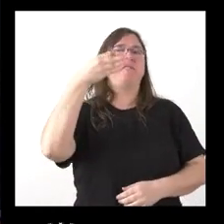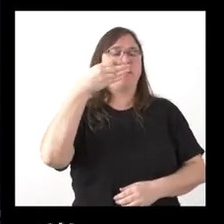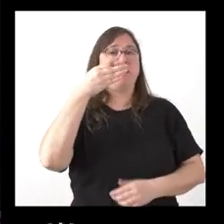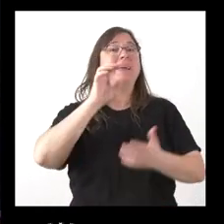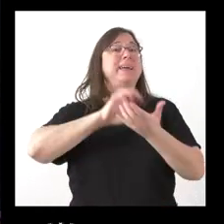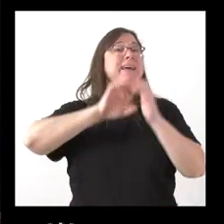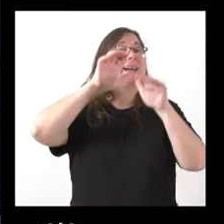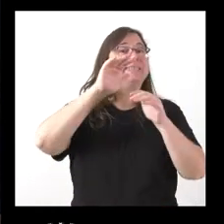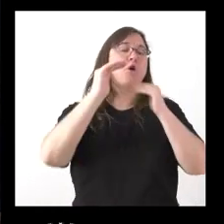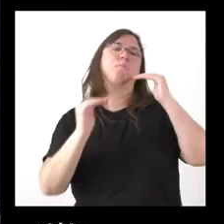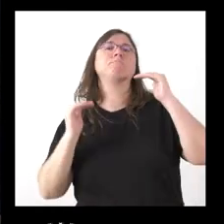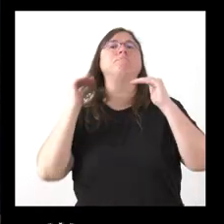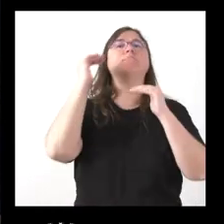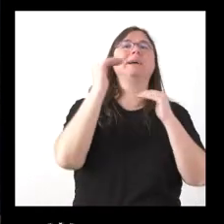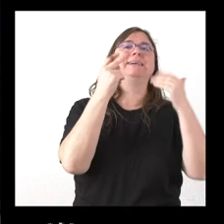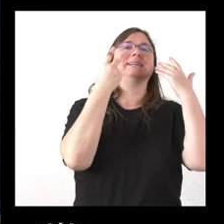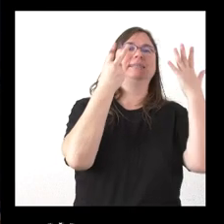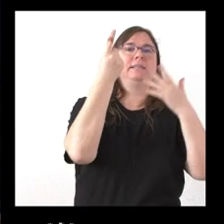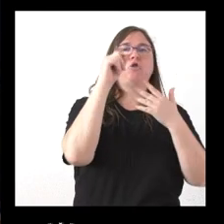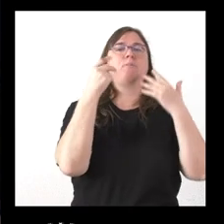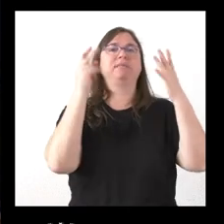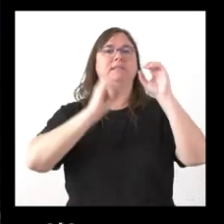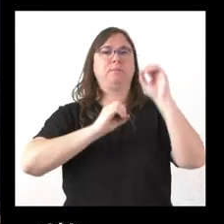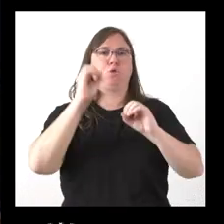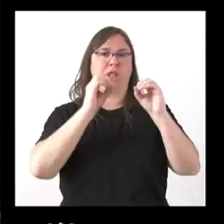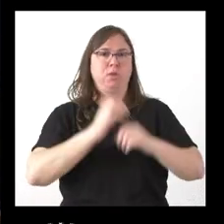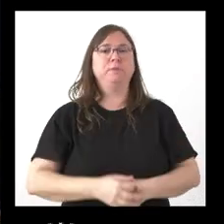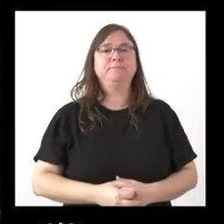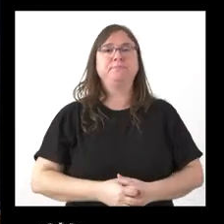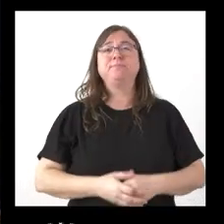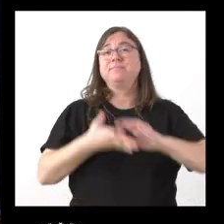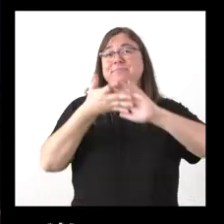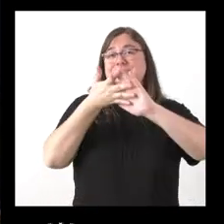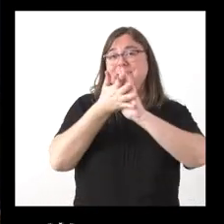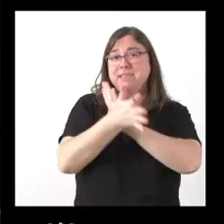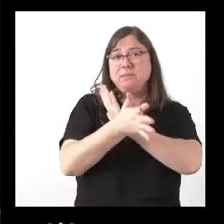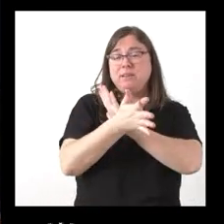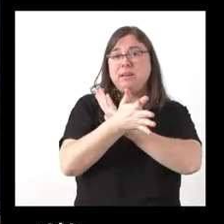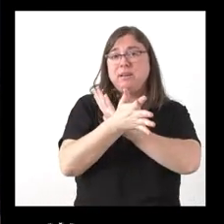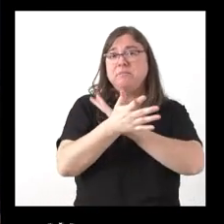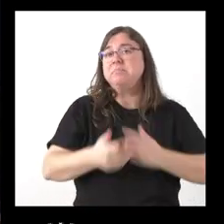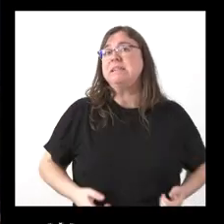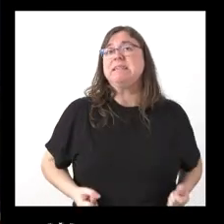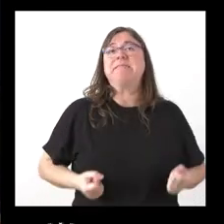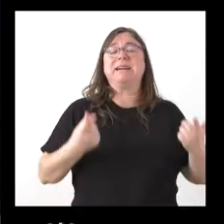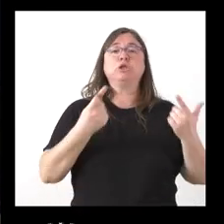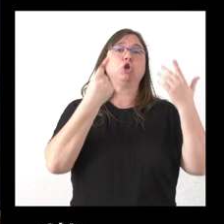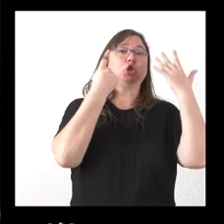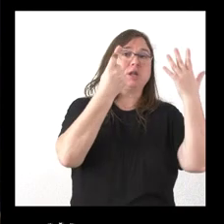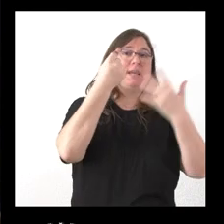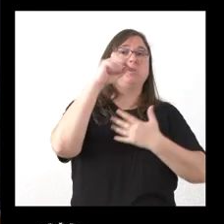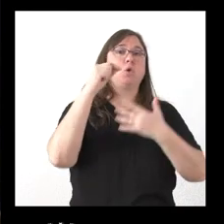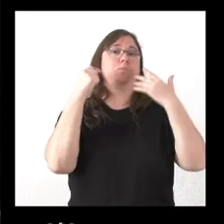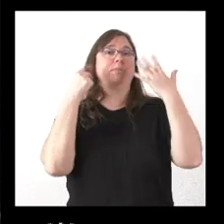un punto por encima de la media en el 7,7% de su pib es decir que no gastamos en 6,7 sino el